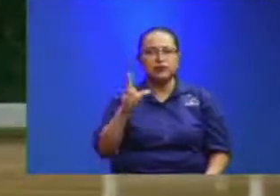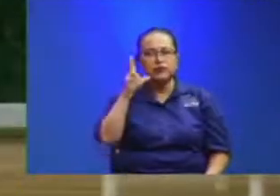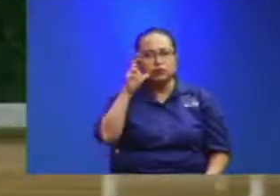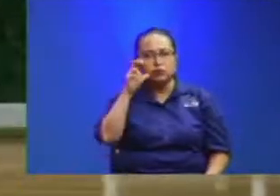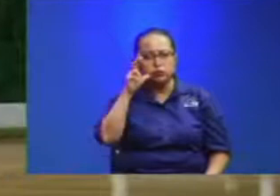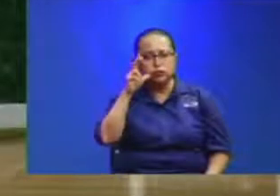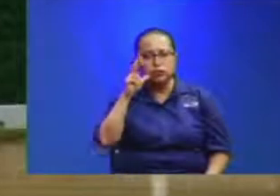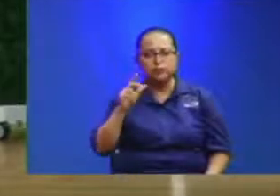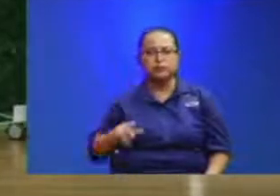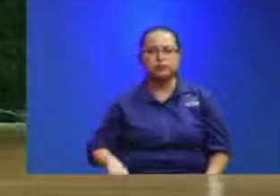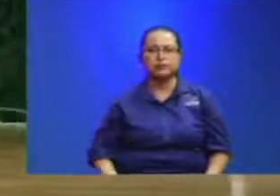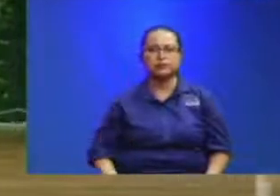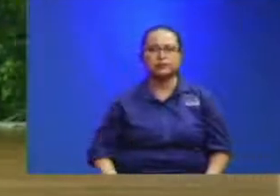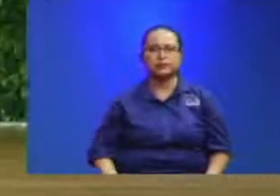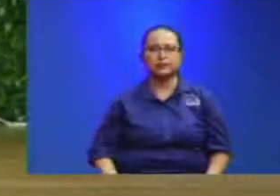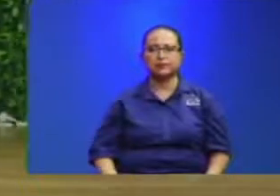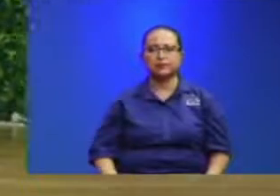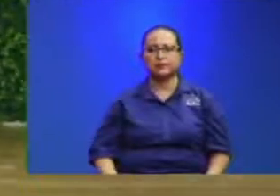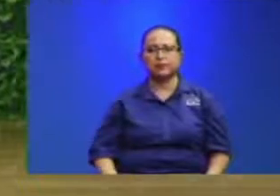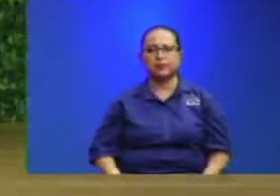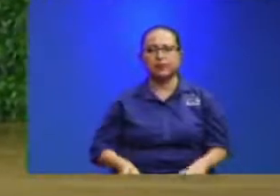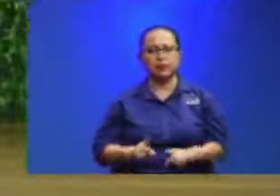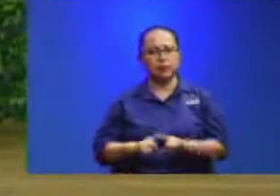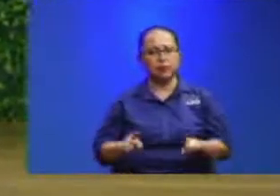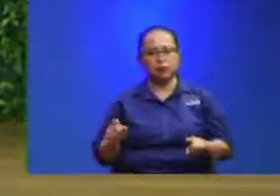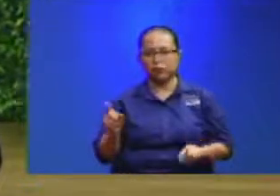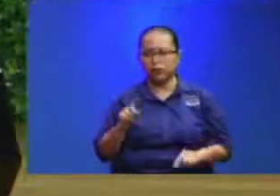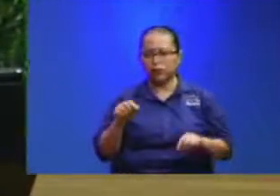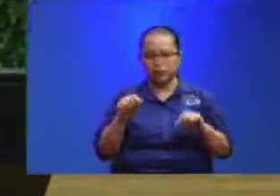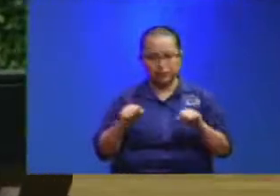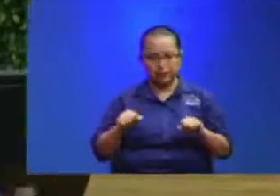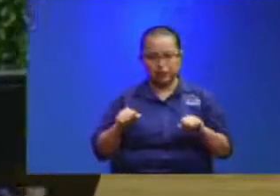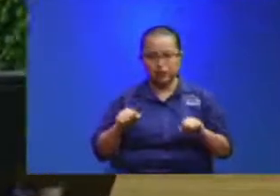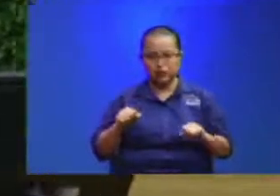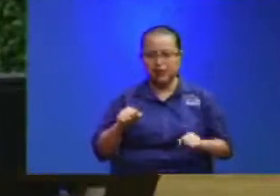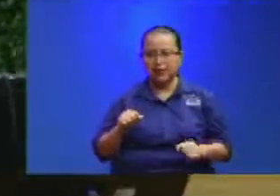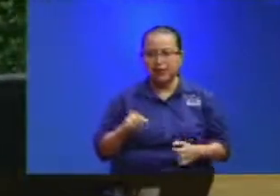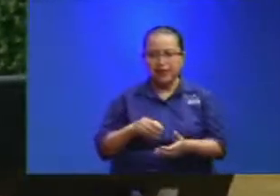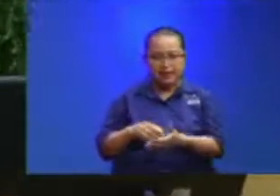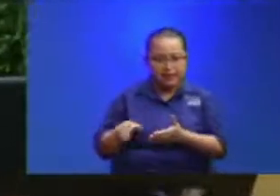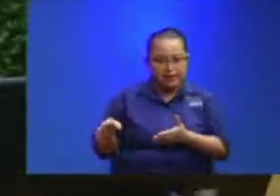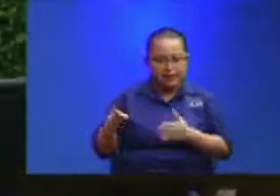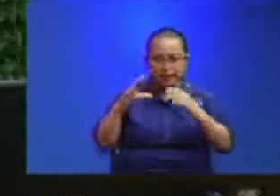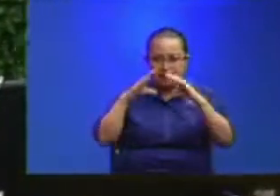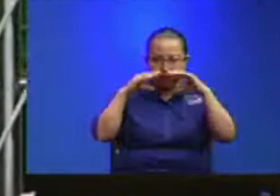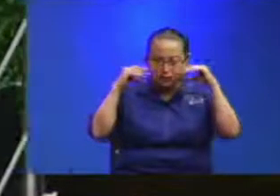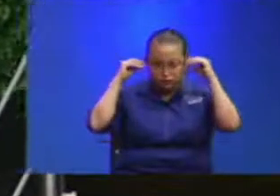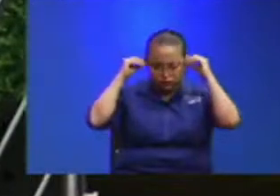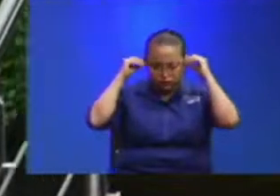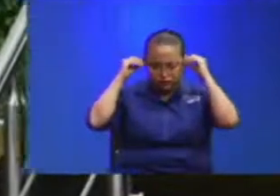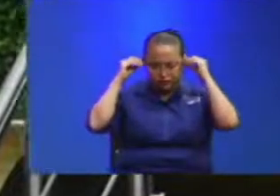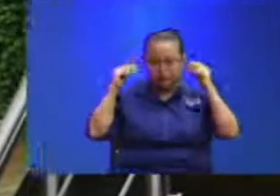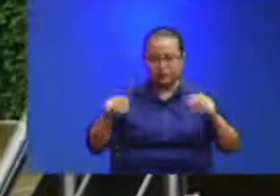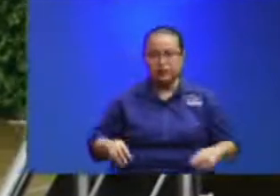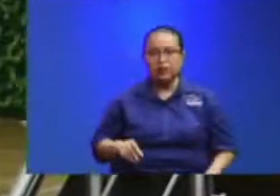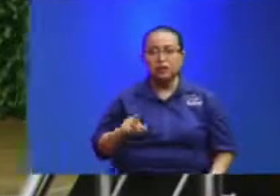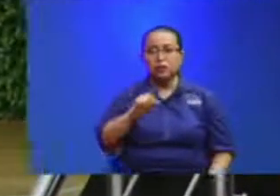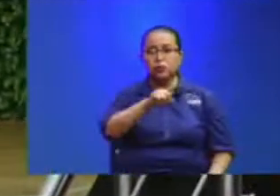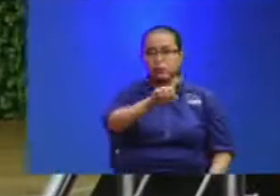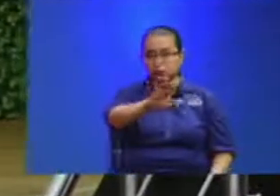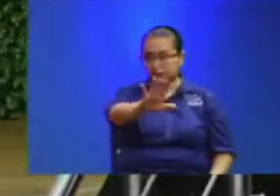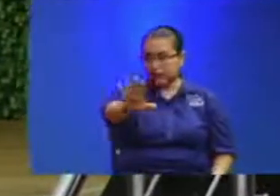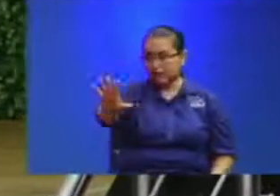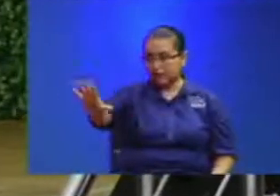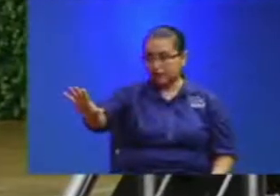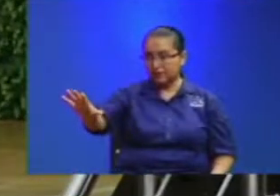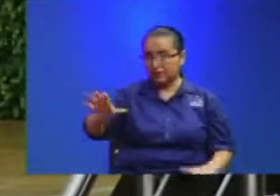pero bueno como son tan estrictos de tanto está bien time por el espíritu entonces ustedes son las puertas